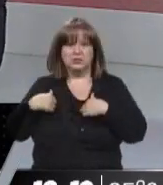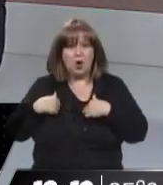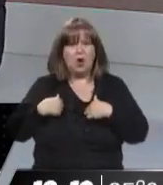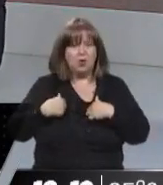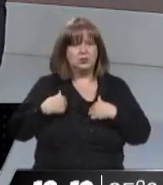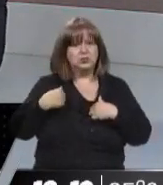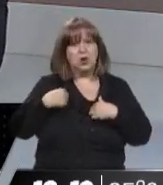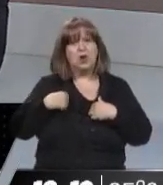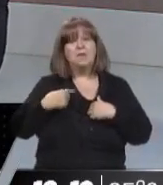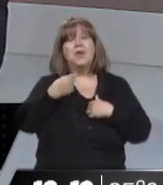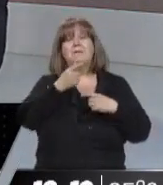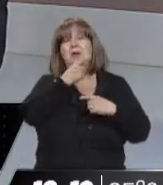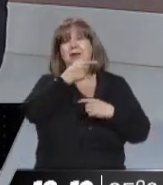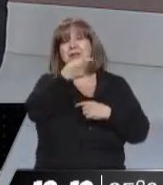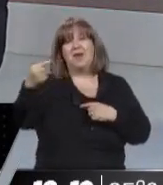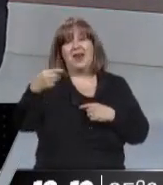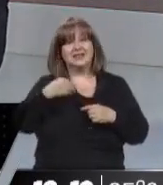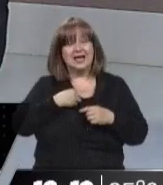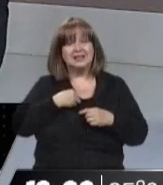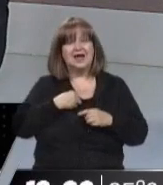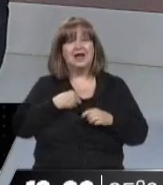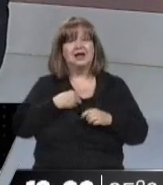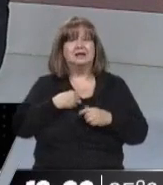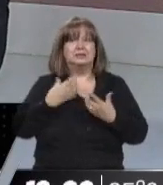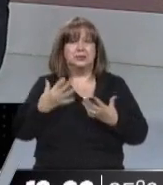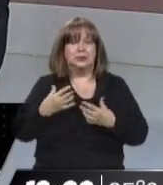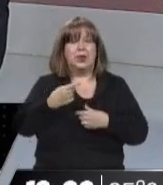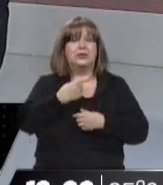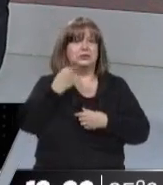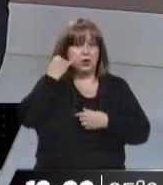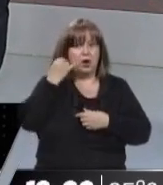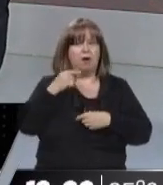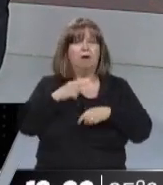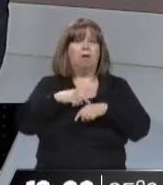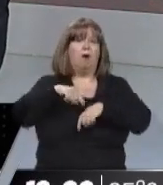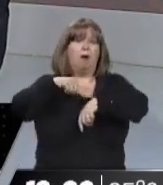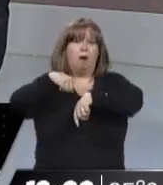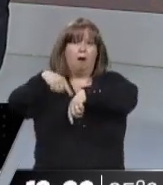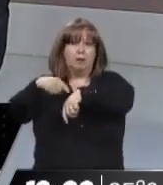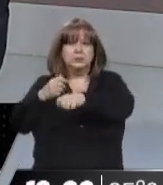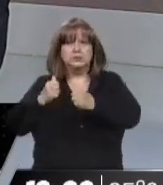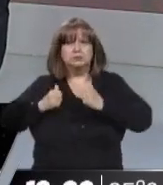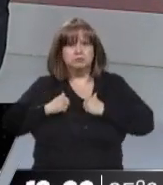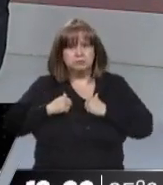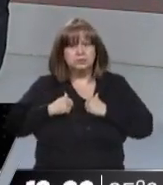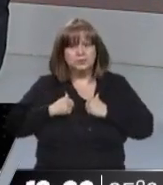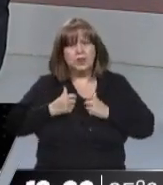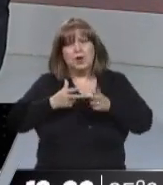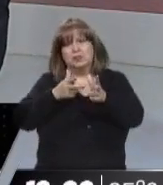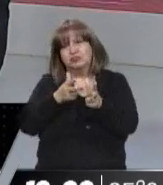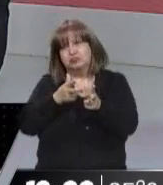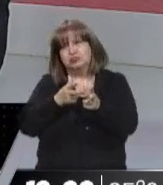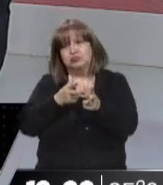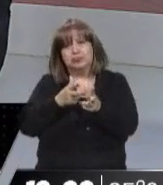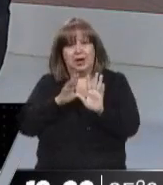una Semana Santa, recuerdo. Bien, bueno. Claro, que era esos fines de semana de 4 días, que claro, todo el mundo intentaba pasar todavía con los calores de, exactamente. Del